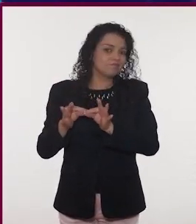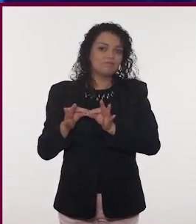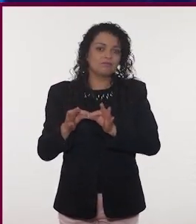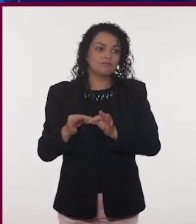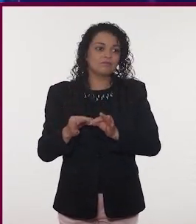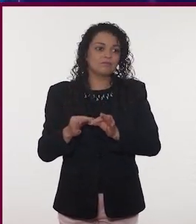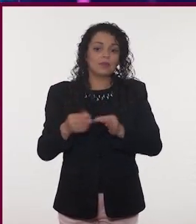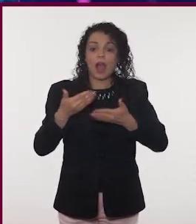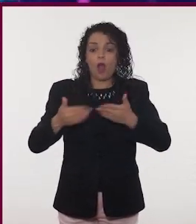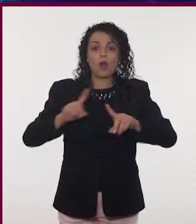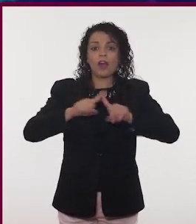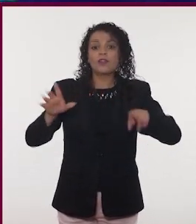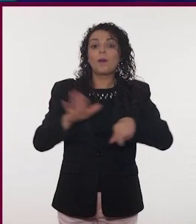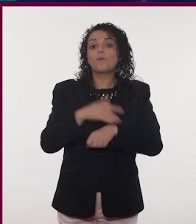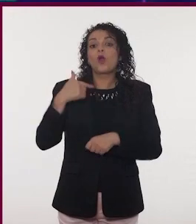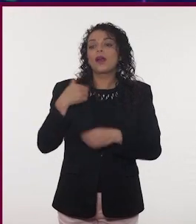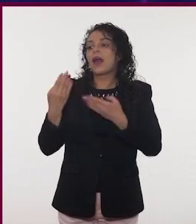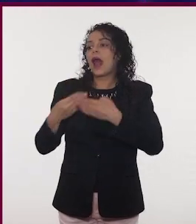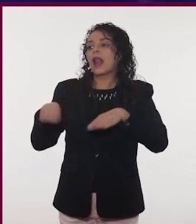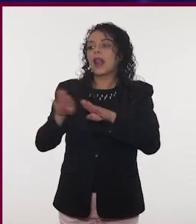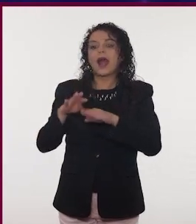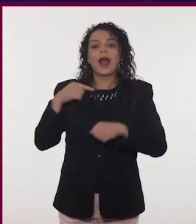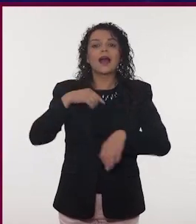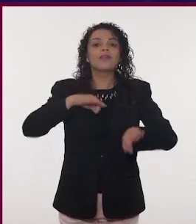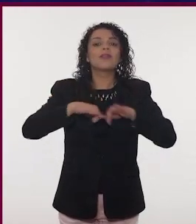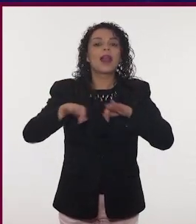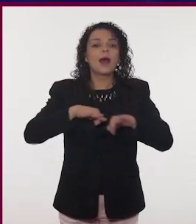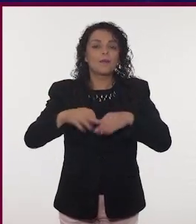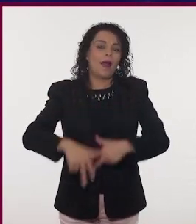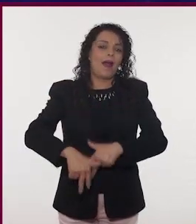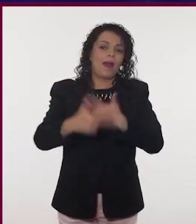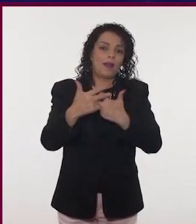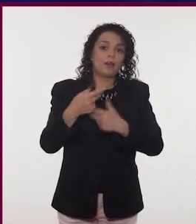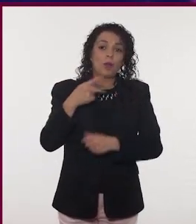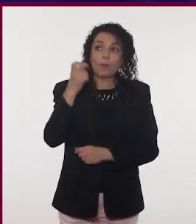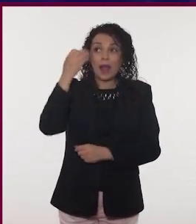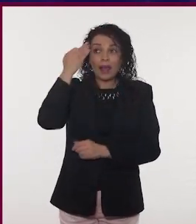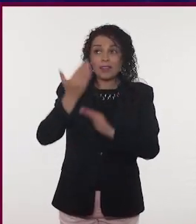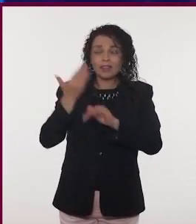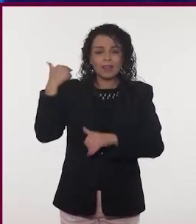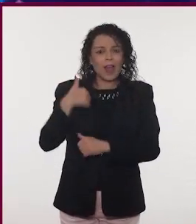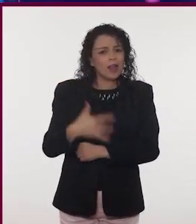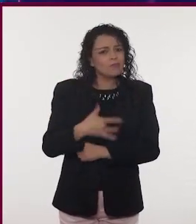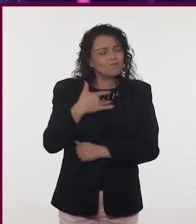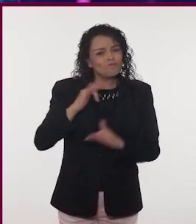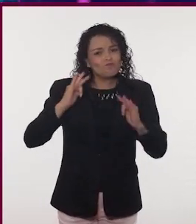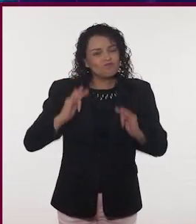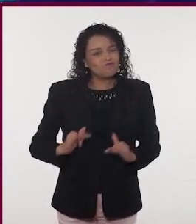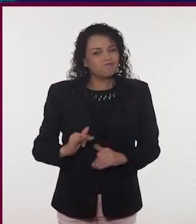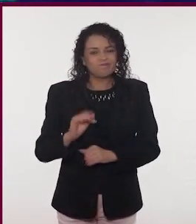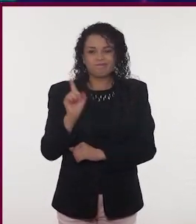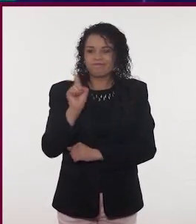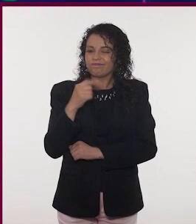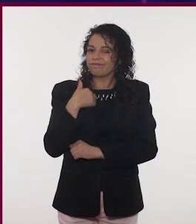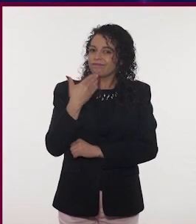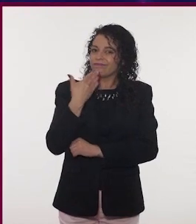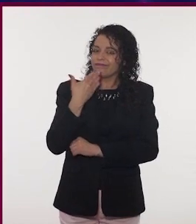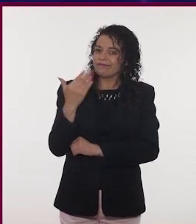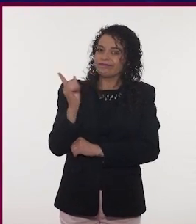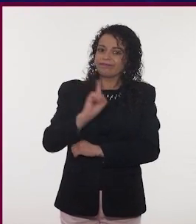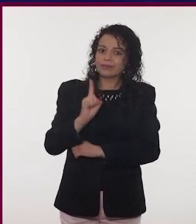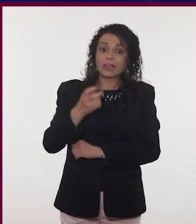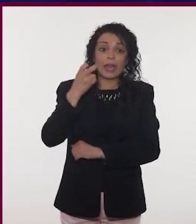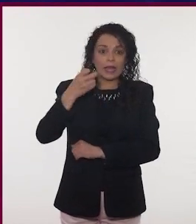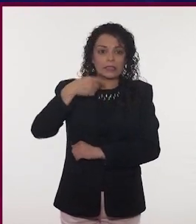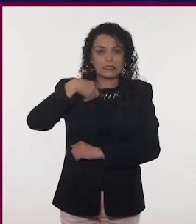office, pero en ese momento, pues, no me acomodé. Y ha sido un aprendizaje que me quedó